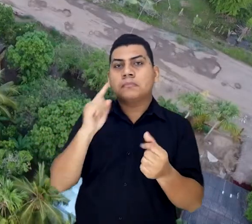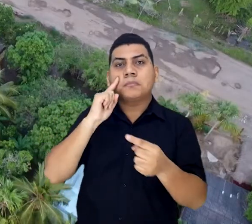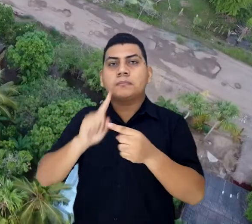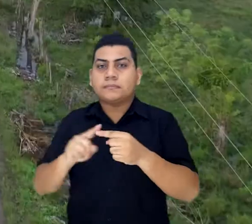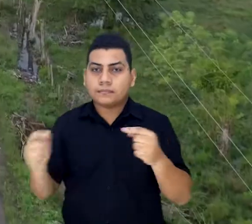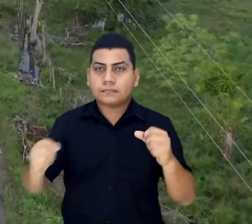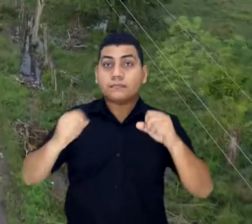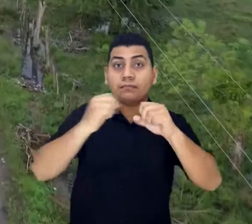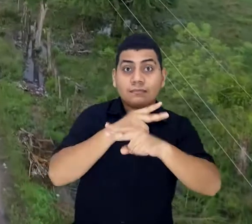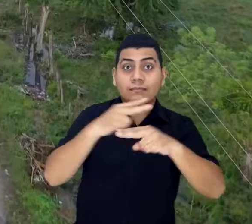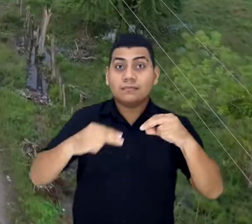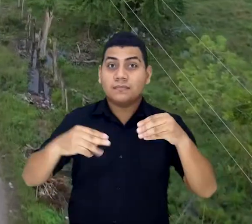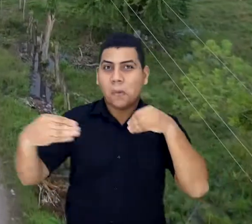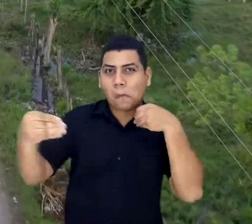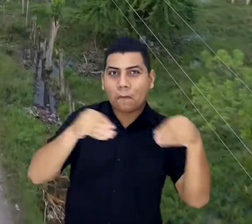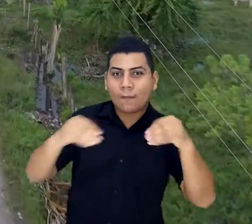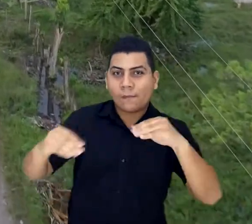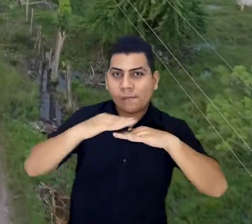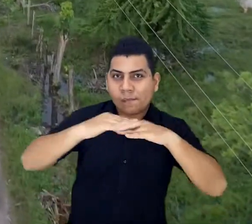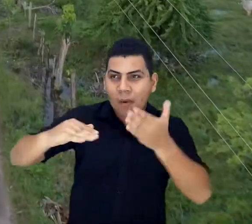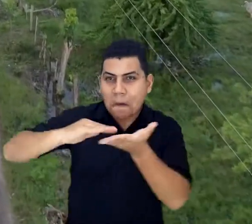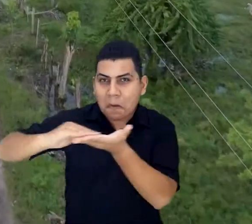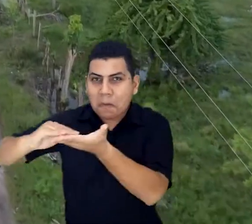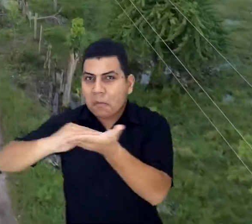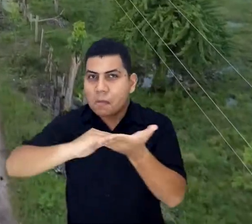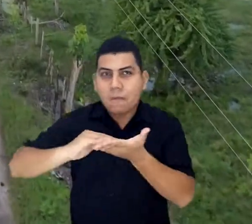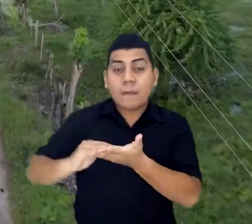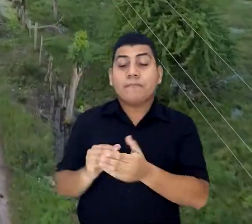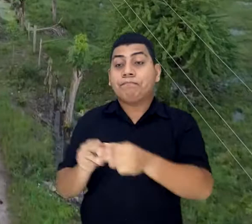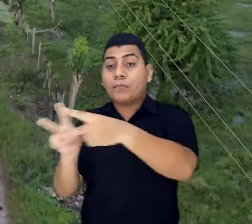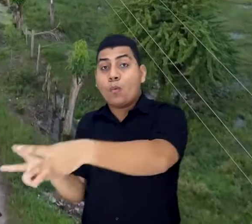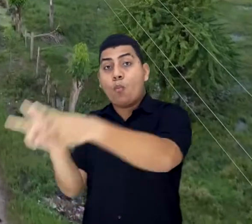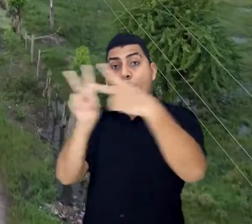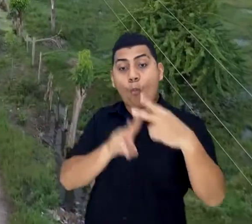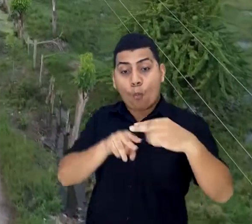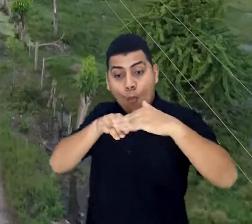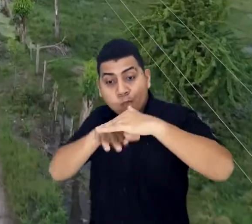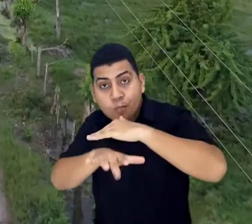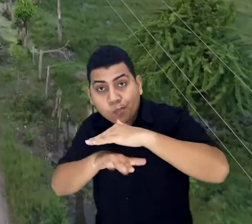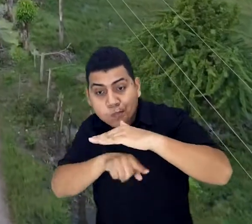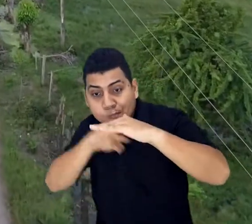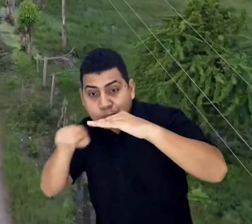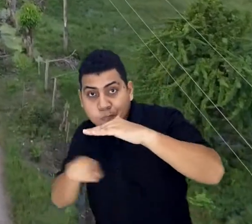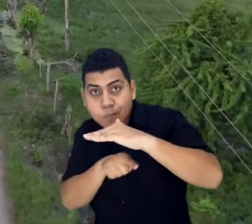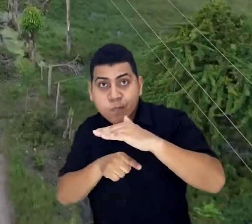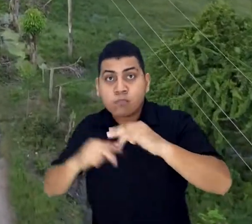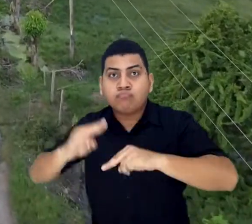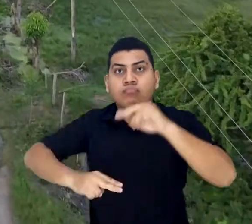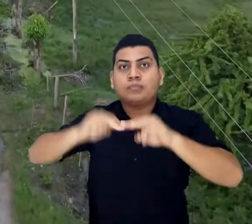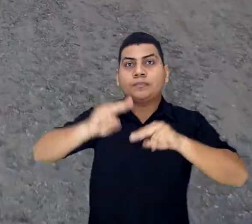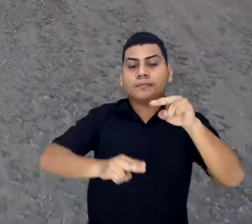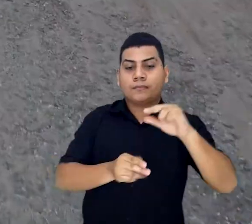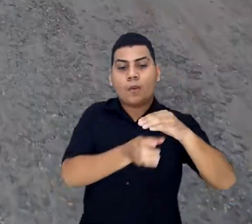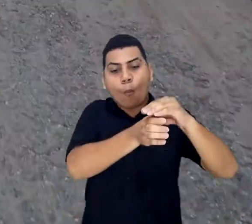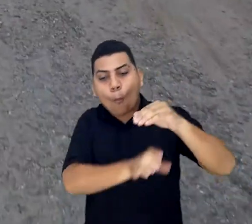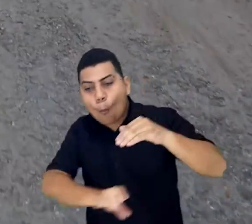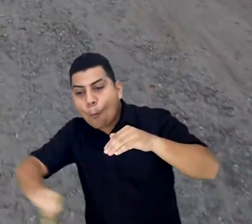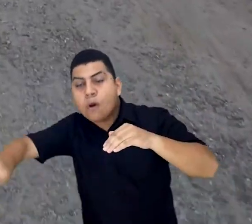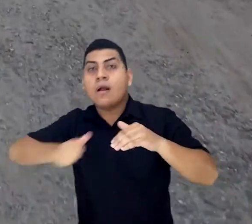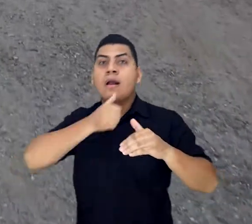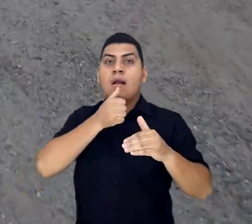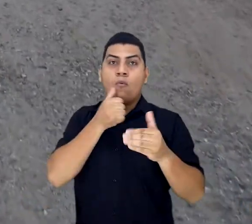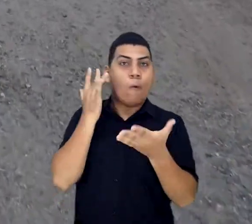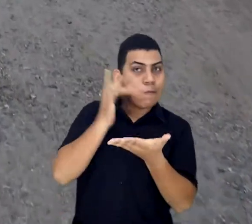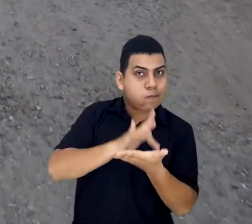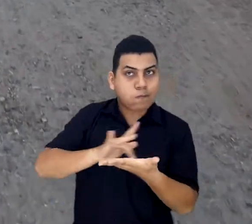la construcción y ampliación de 23 obras hidráulicas de tipo cajón y alcantarillas, también la señalización